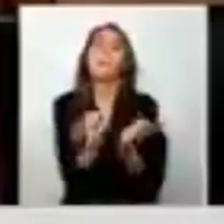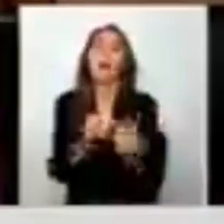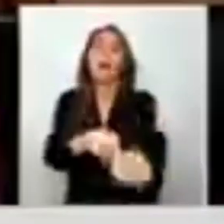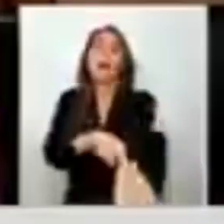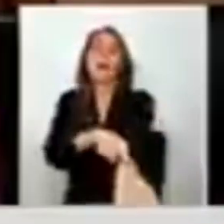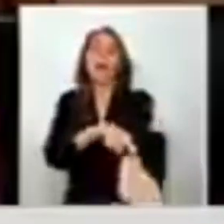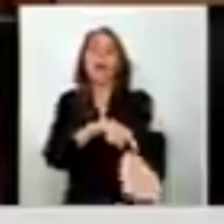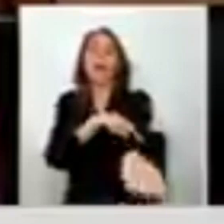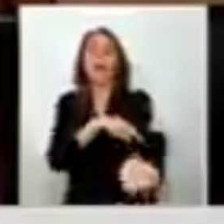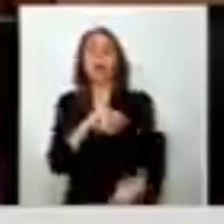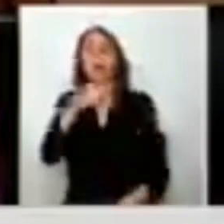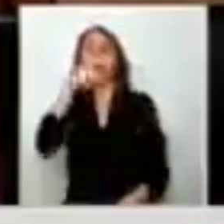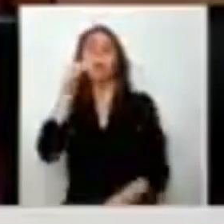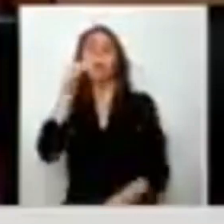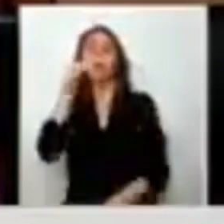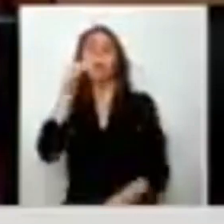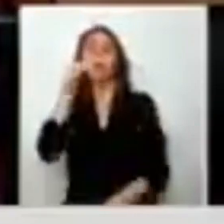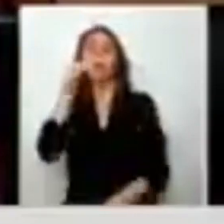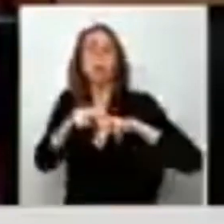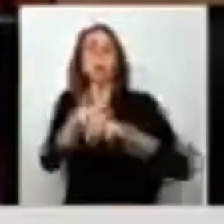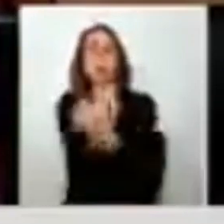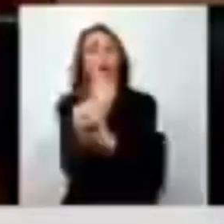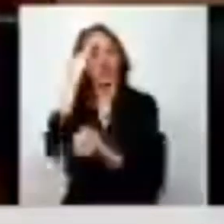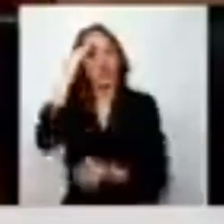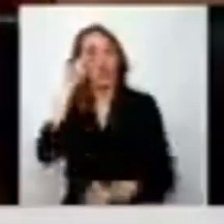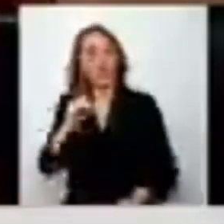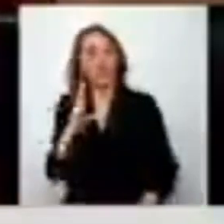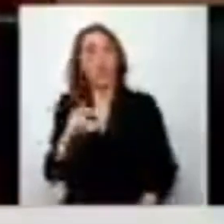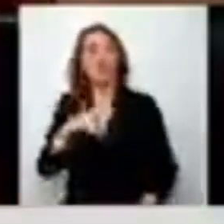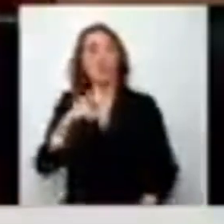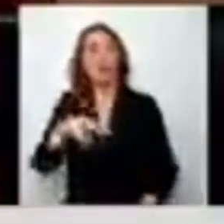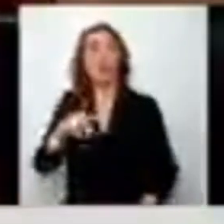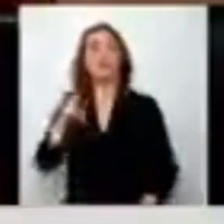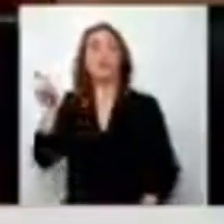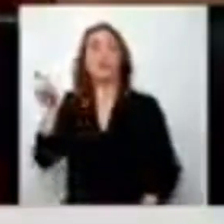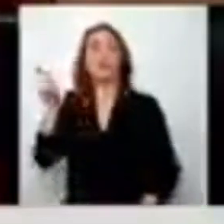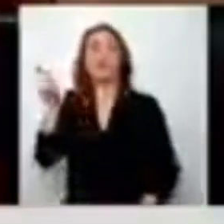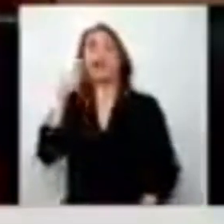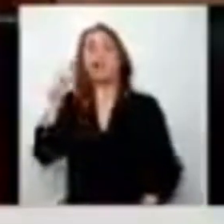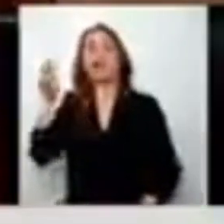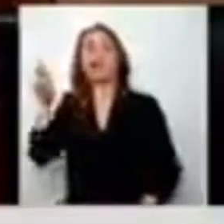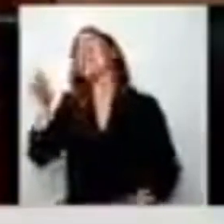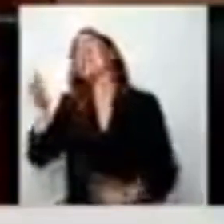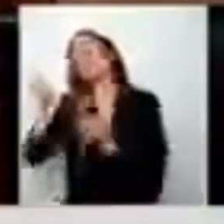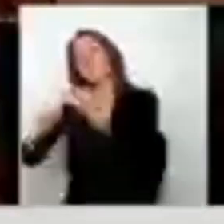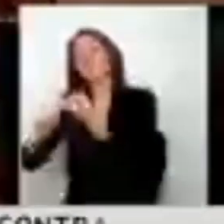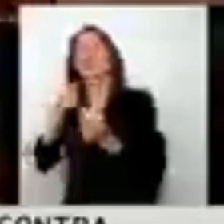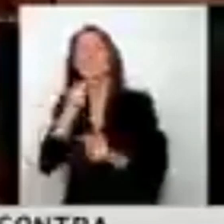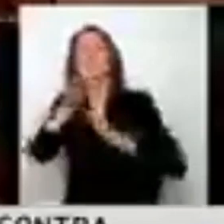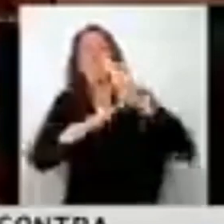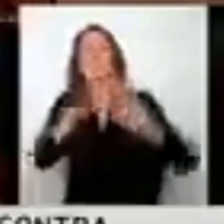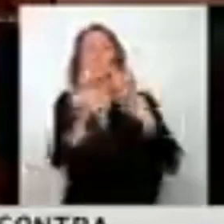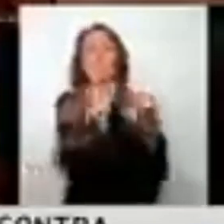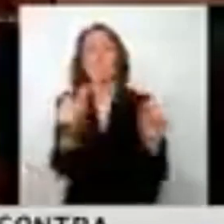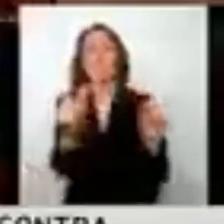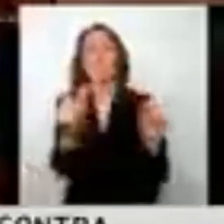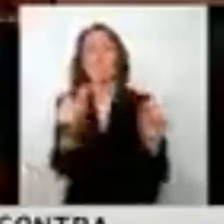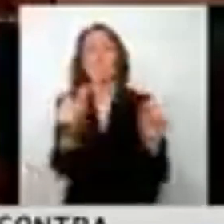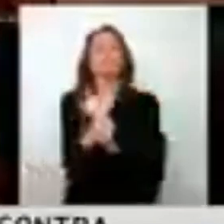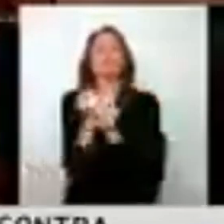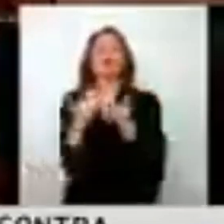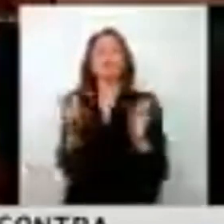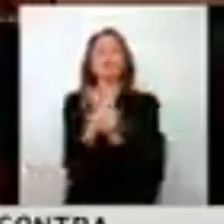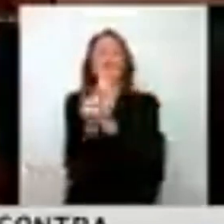como decía la viuda del cabo Naín, a él le gusta cuidar a la gente. No son trabajadores cualquiera.